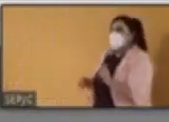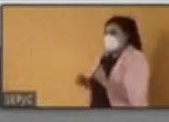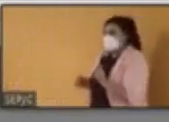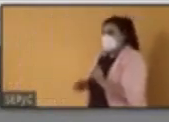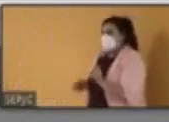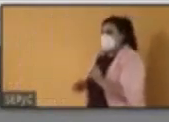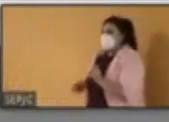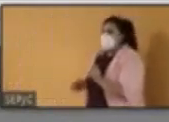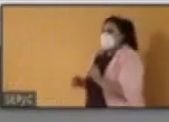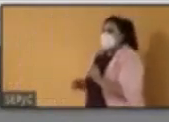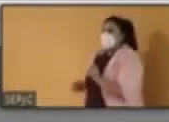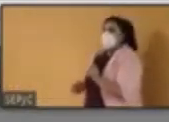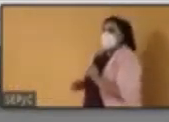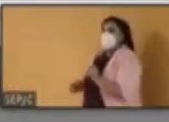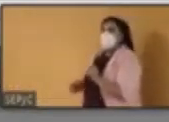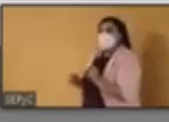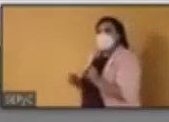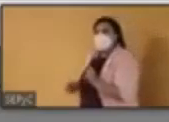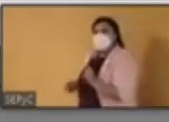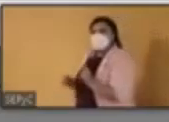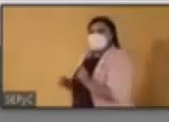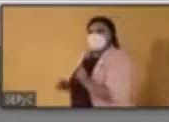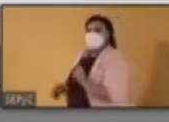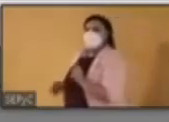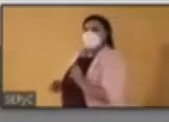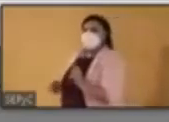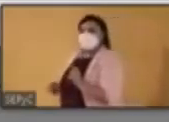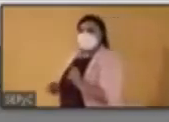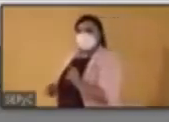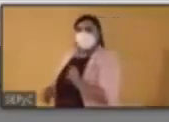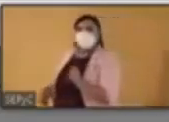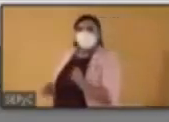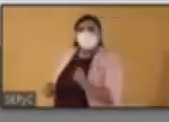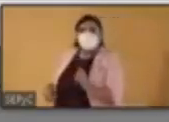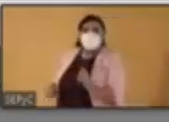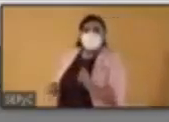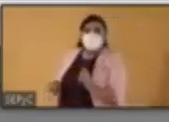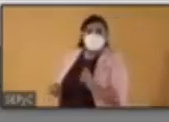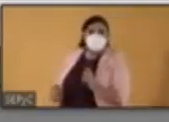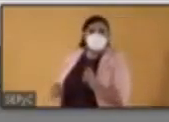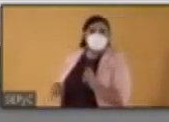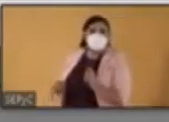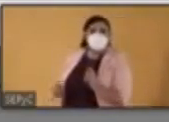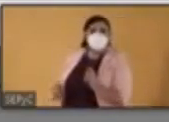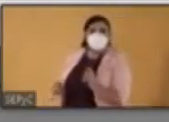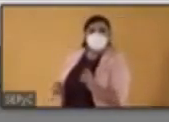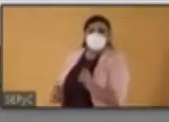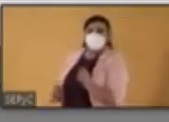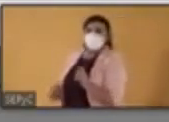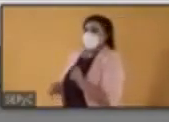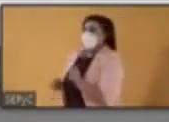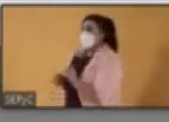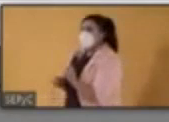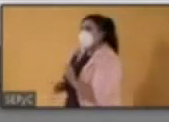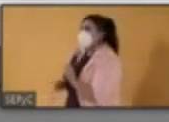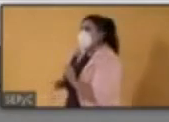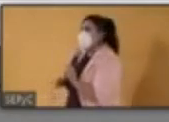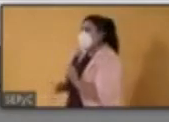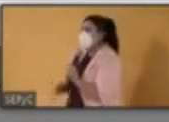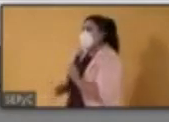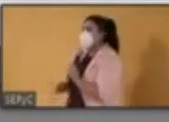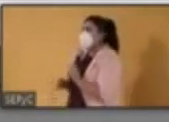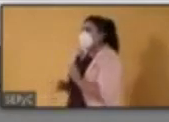muy importante que en este proceso del llenado de la declaración, toda la información que tengamos a la mano, debamos,